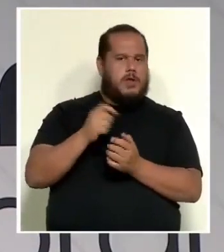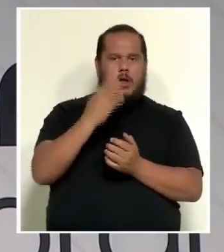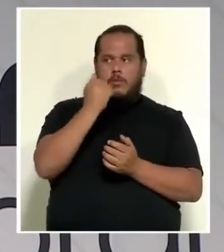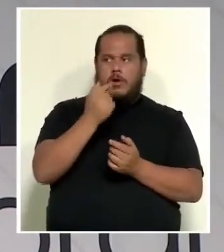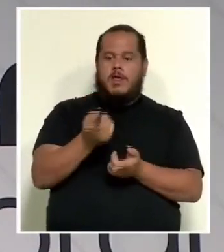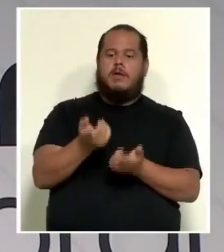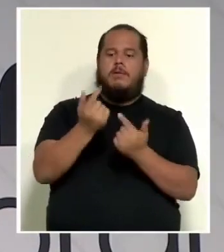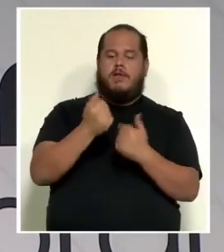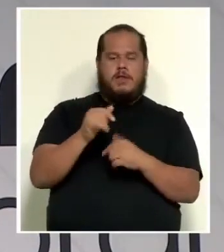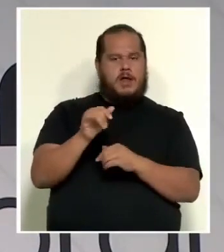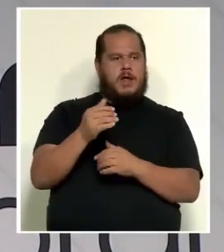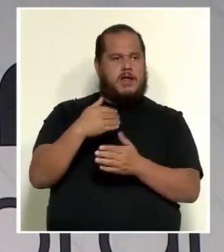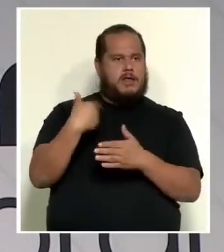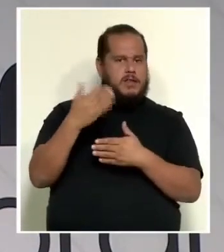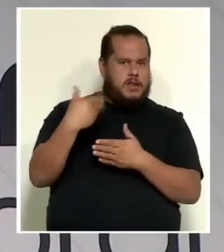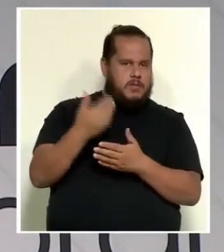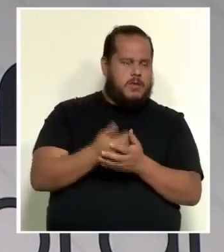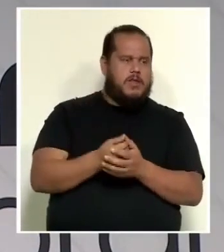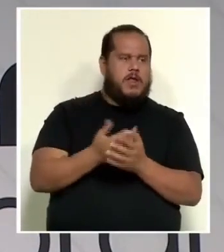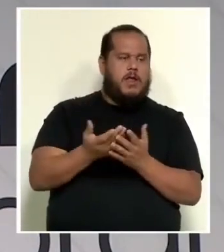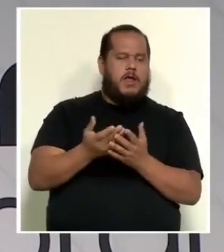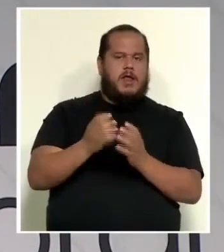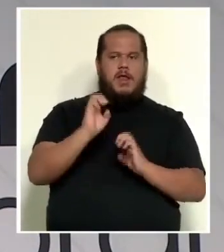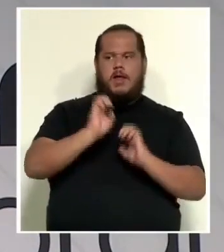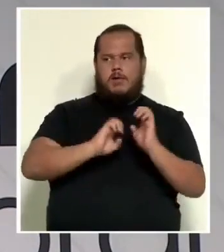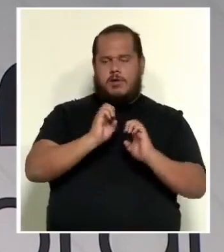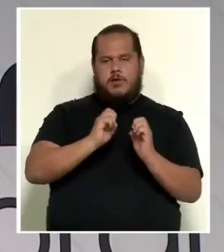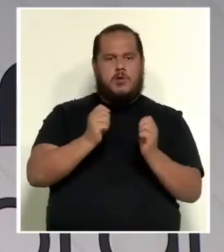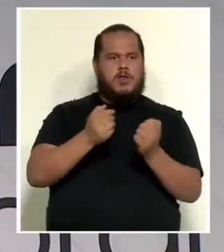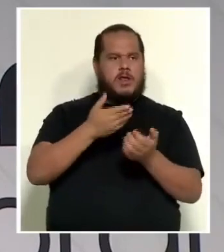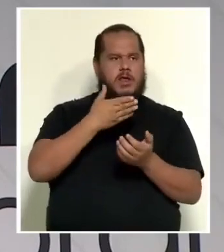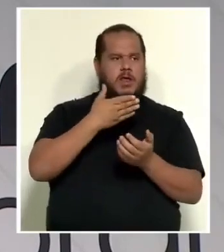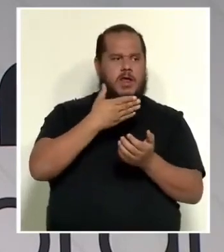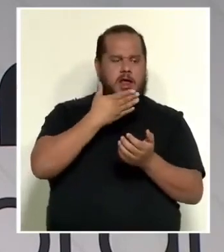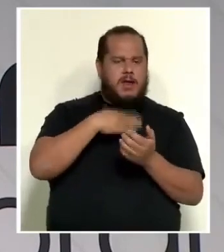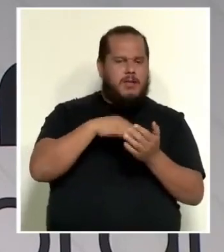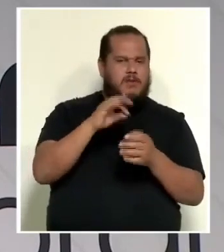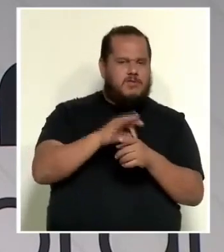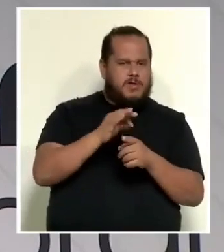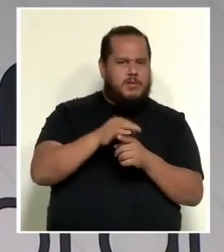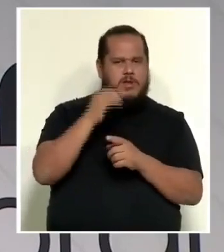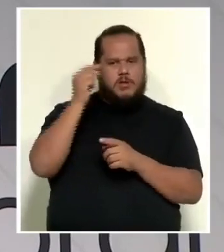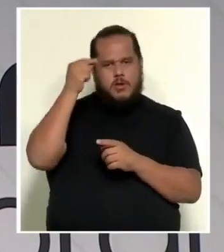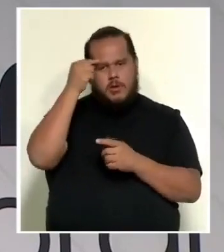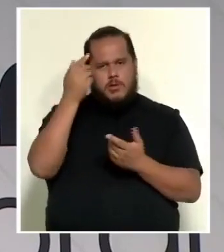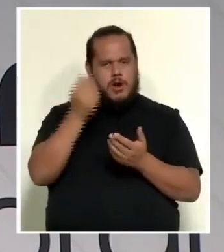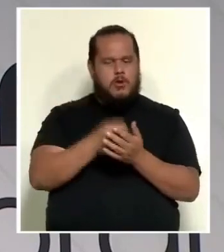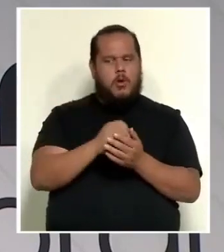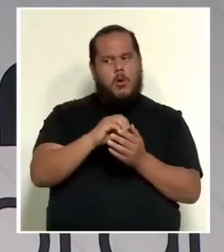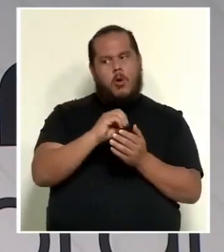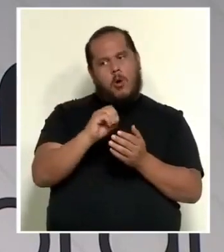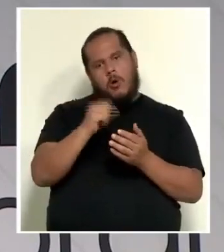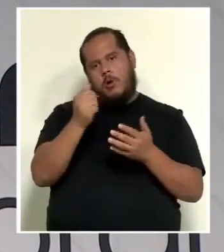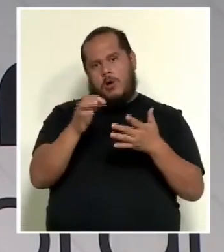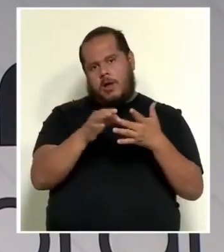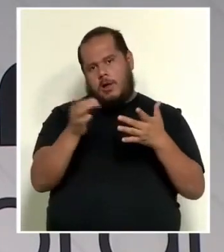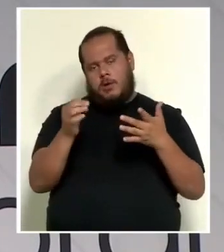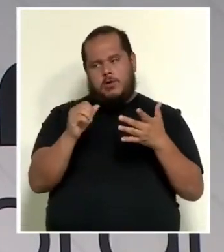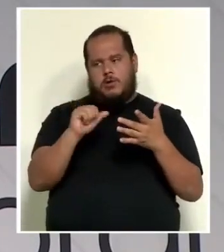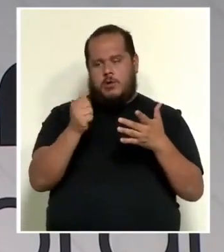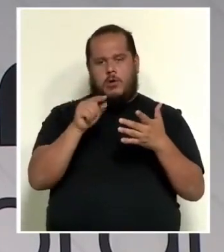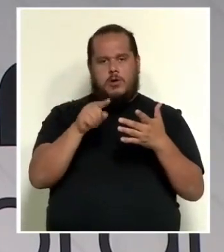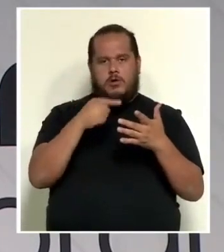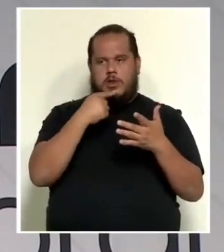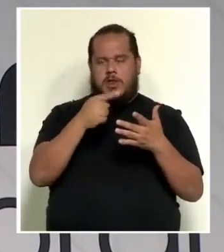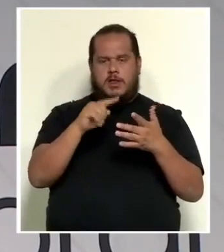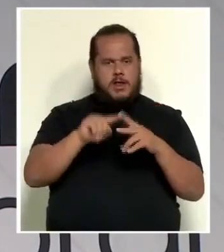vendrá después también la evaluación más relacionada con el funcionamiento del gobierno, o el otro aspecto sensible que ustedes lo